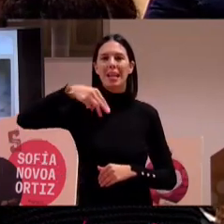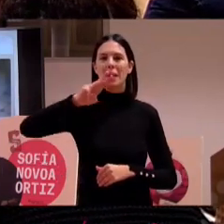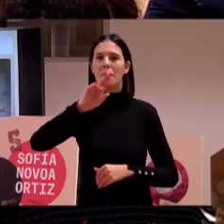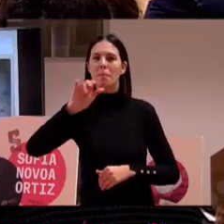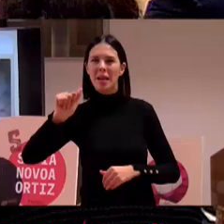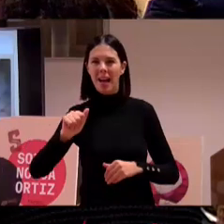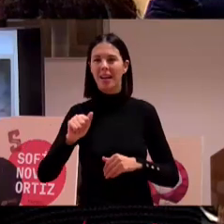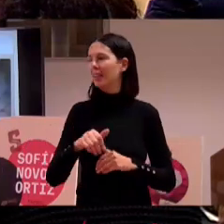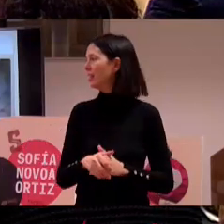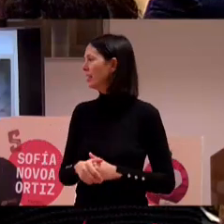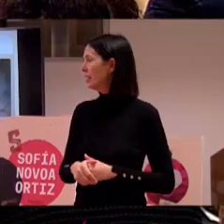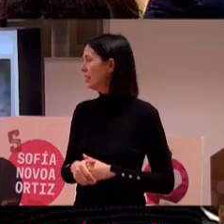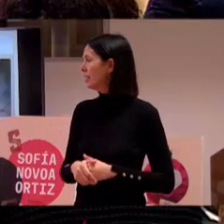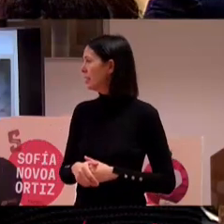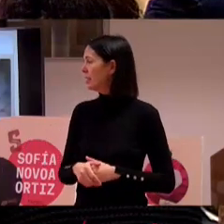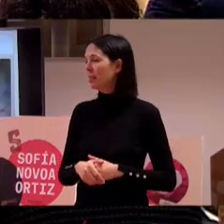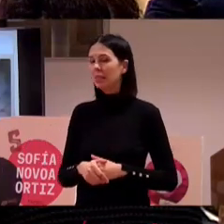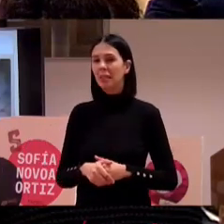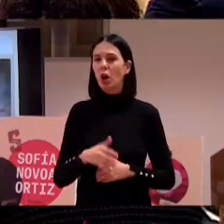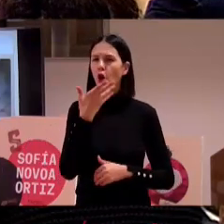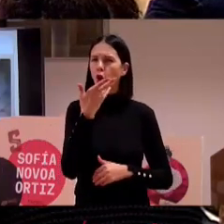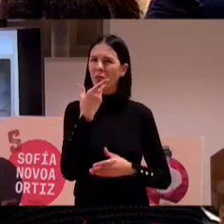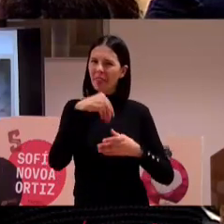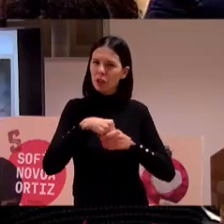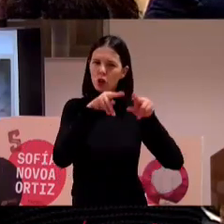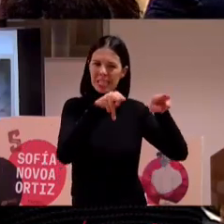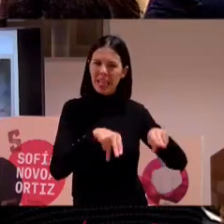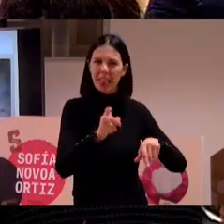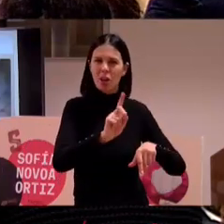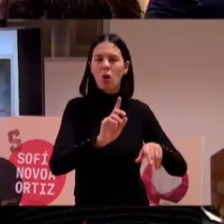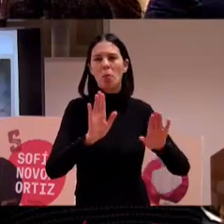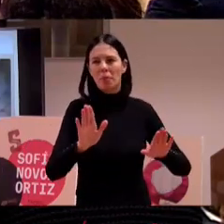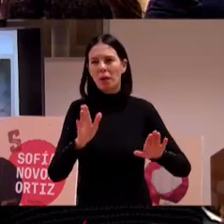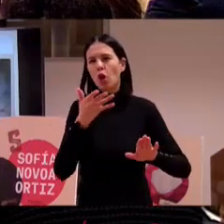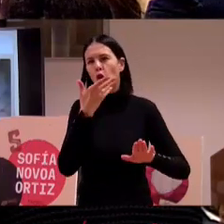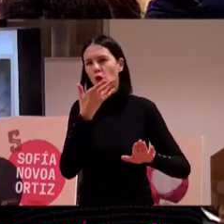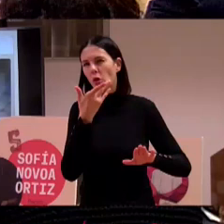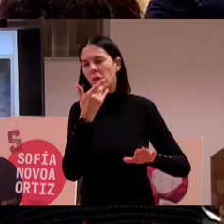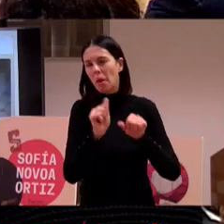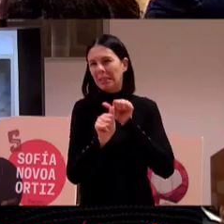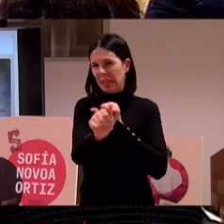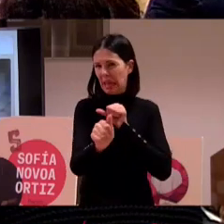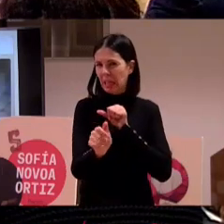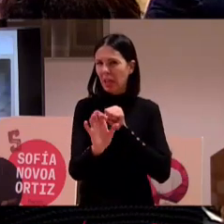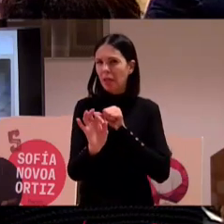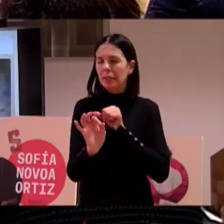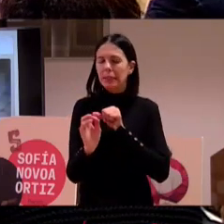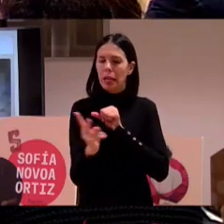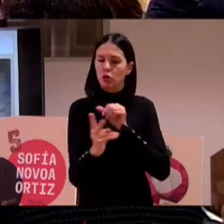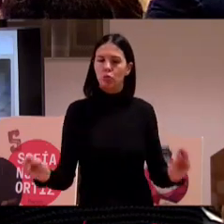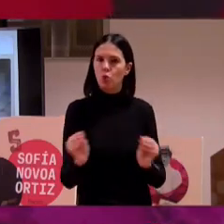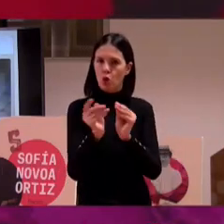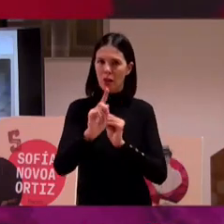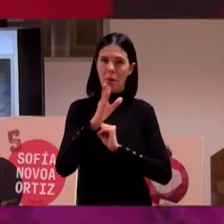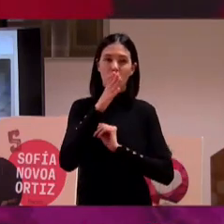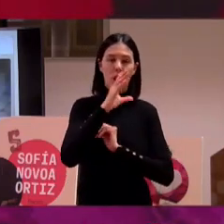Olimpia Valencia, a quen non coñece exactamente na residencia, no. Pero a través da residencia, non? Ela non coincidiron porque